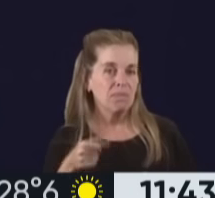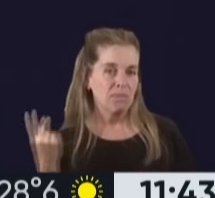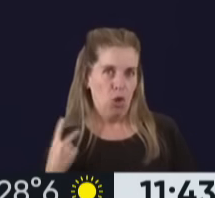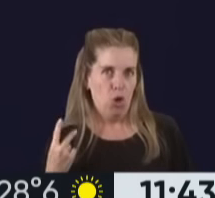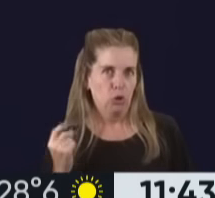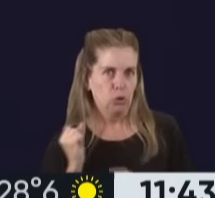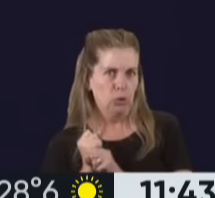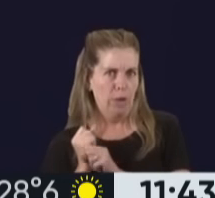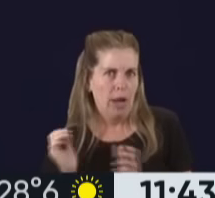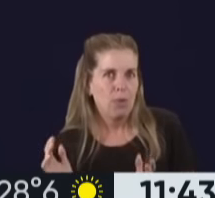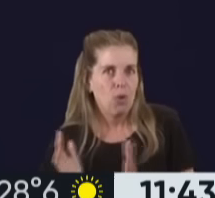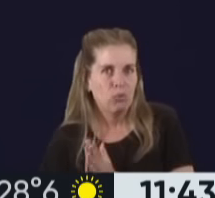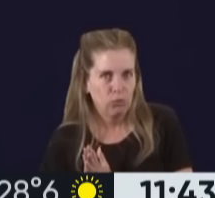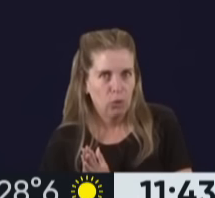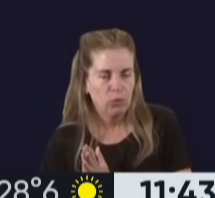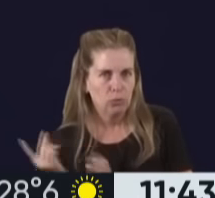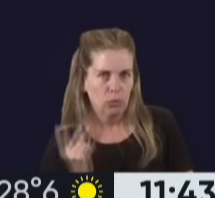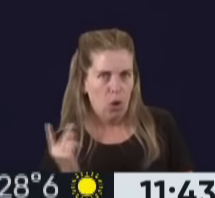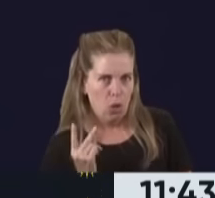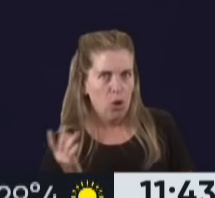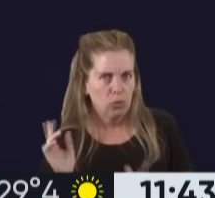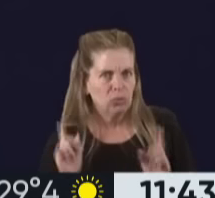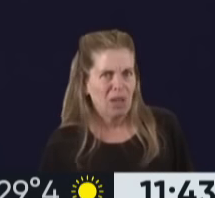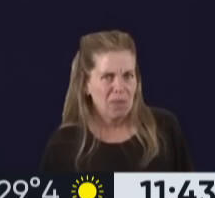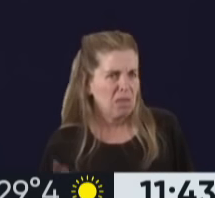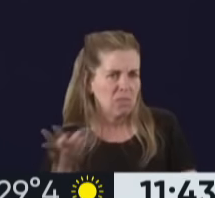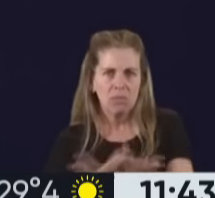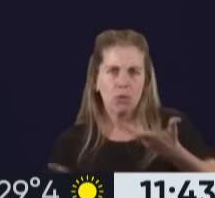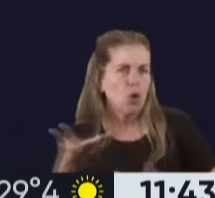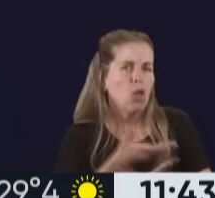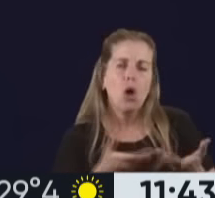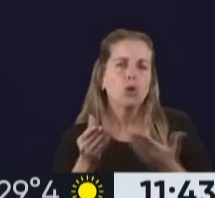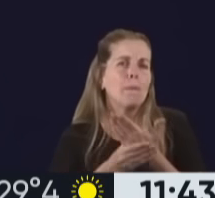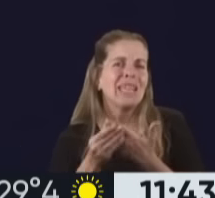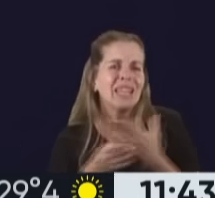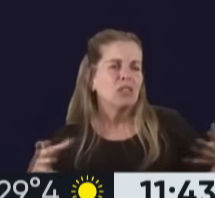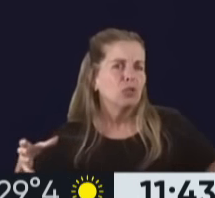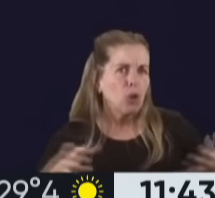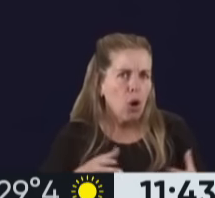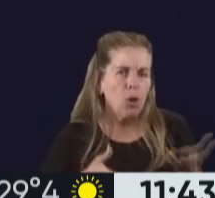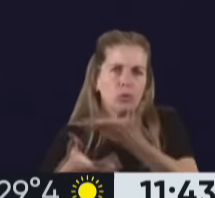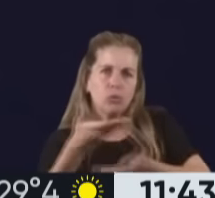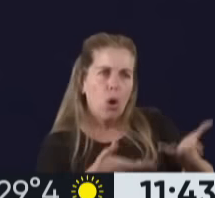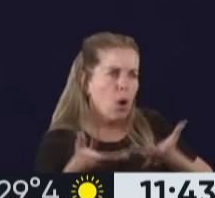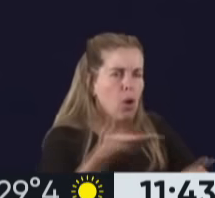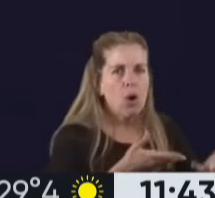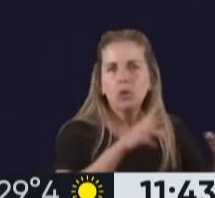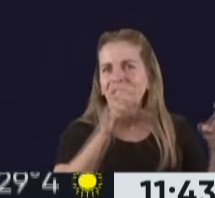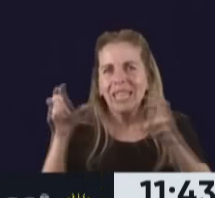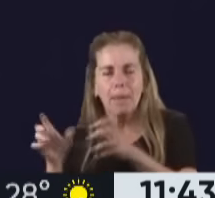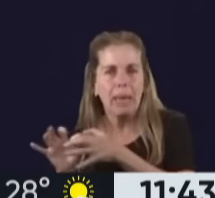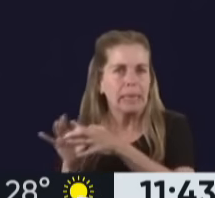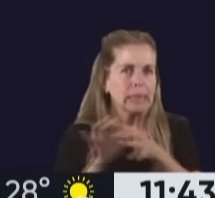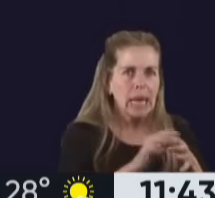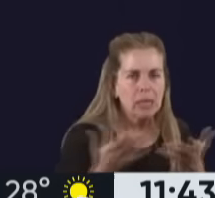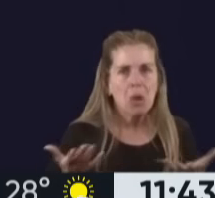trabajamos codo a codo con la interacción entre todos y con las charlas y los avances y las cuestiones que tengan que ver con los